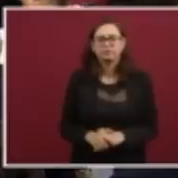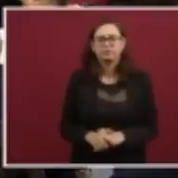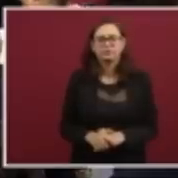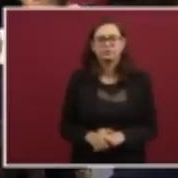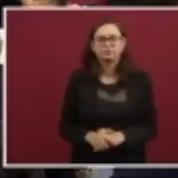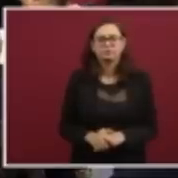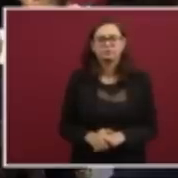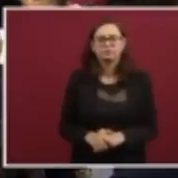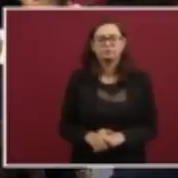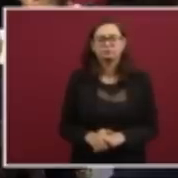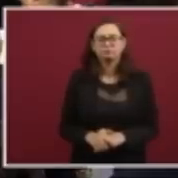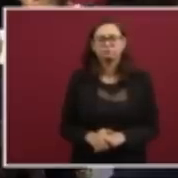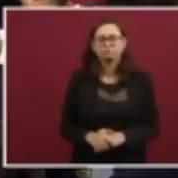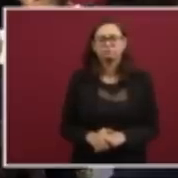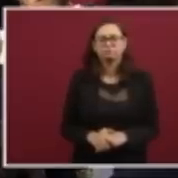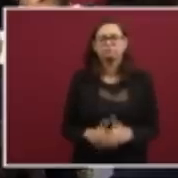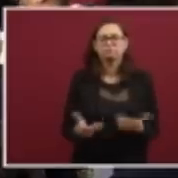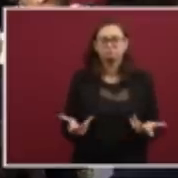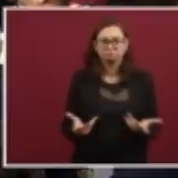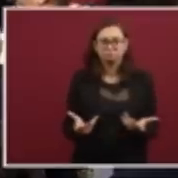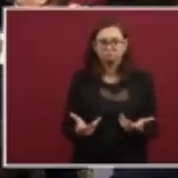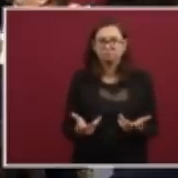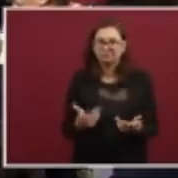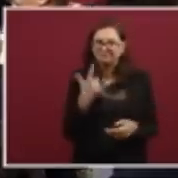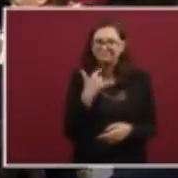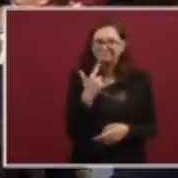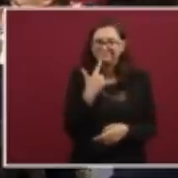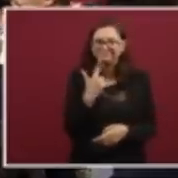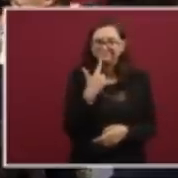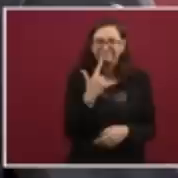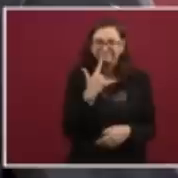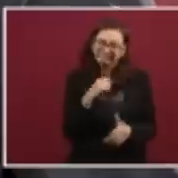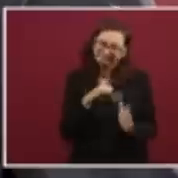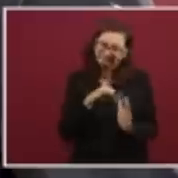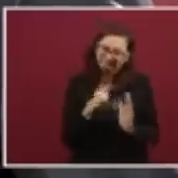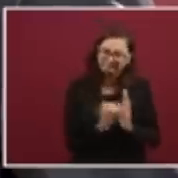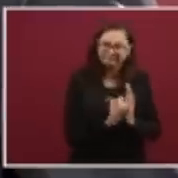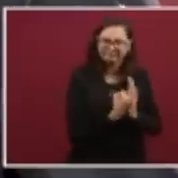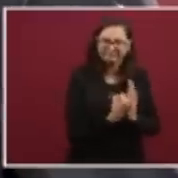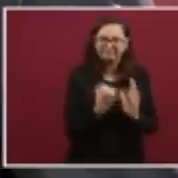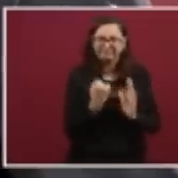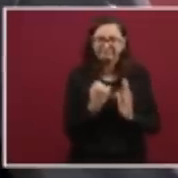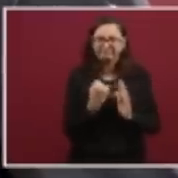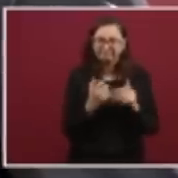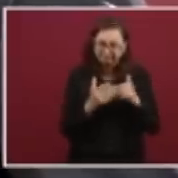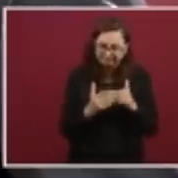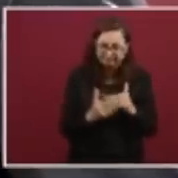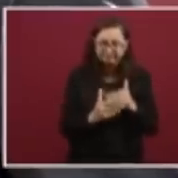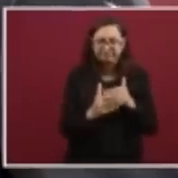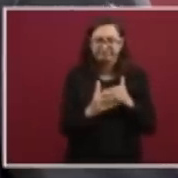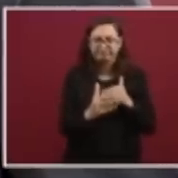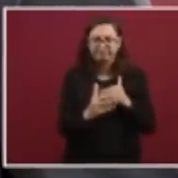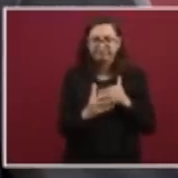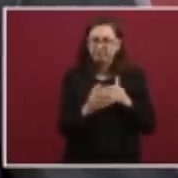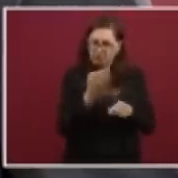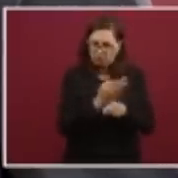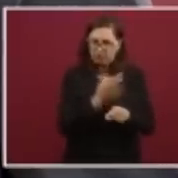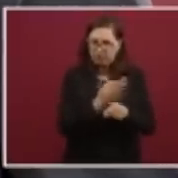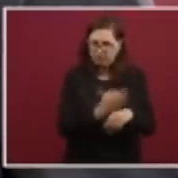se aprobara en la fase en que se